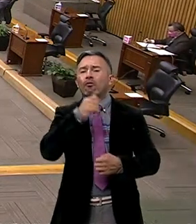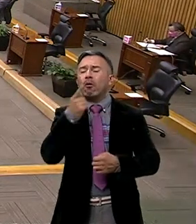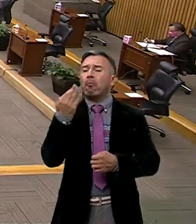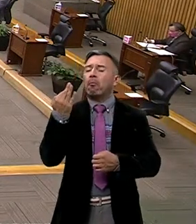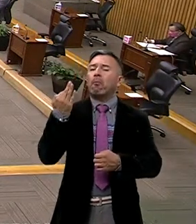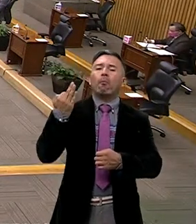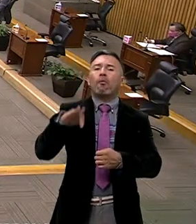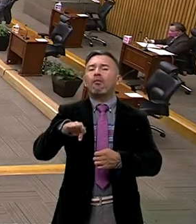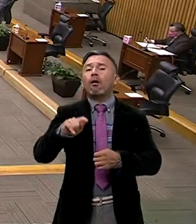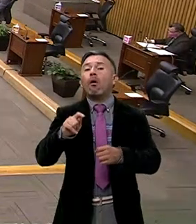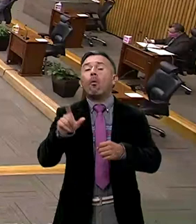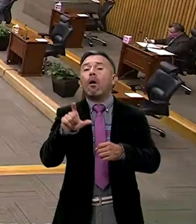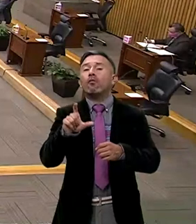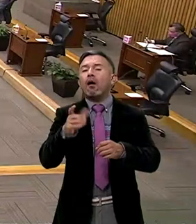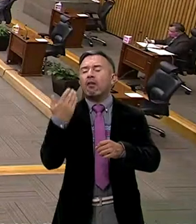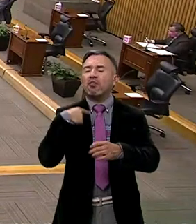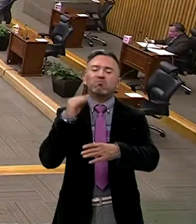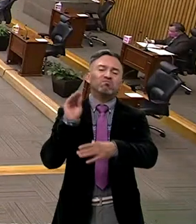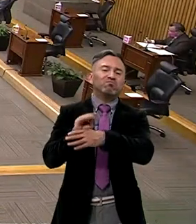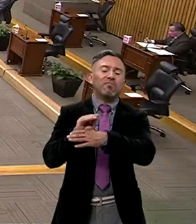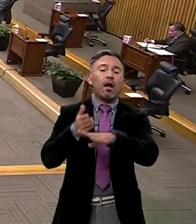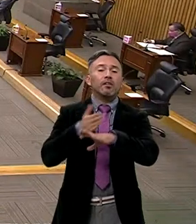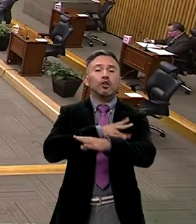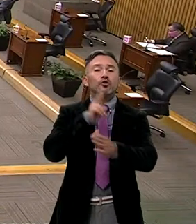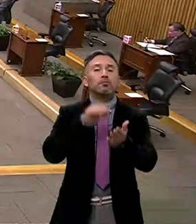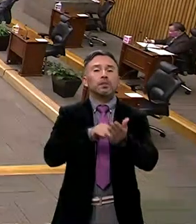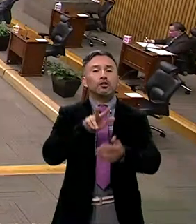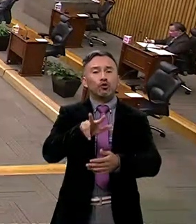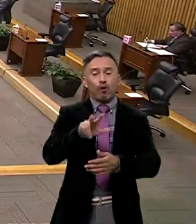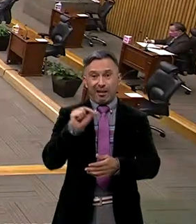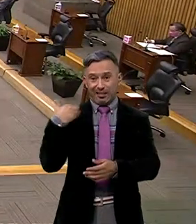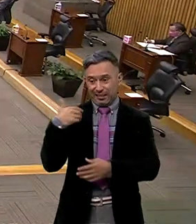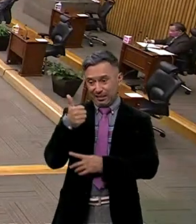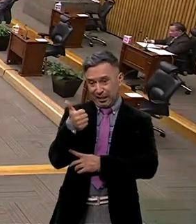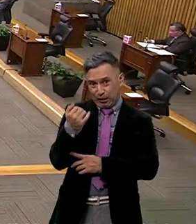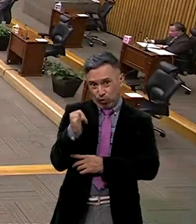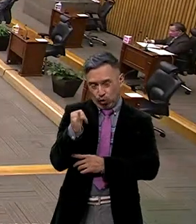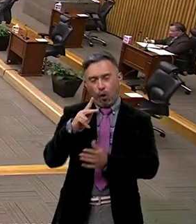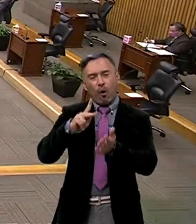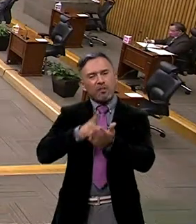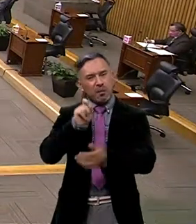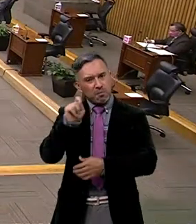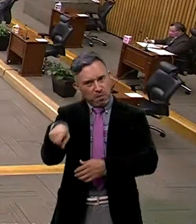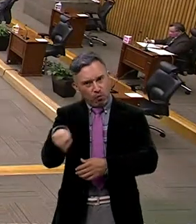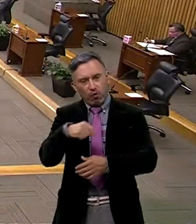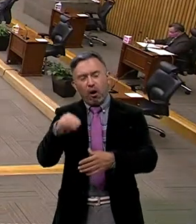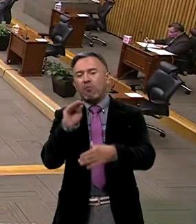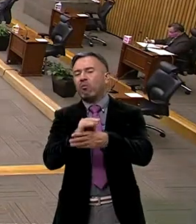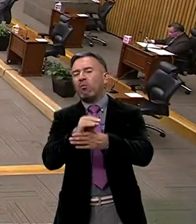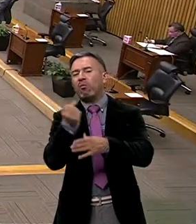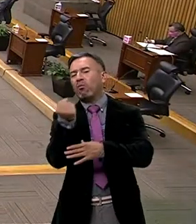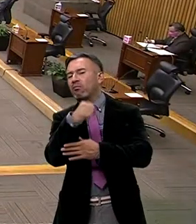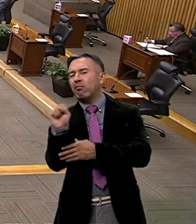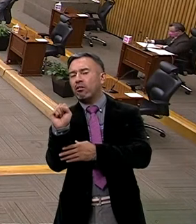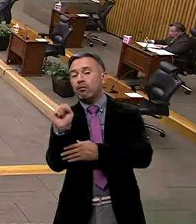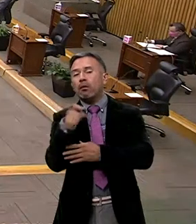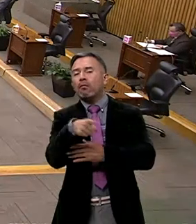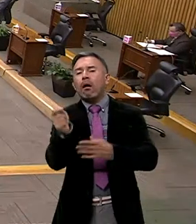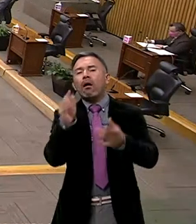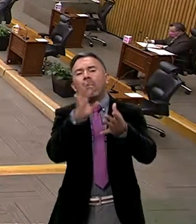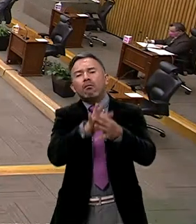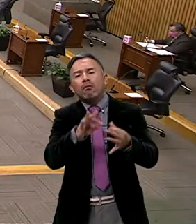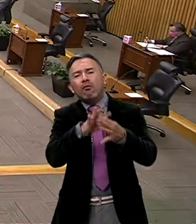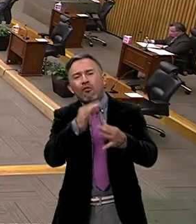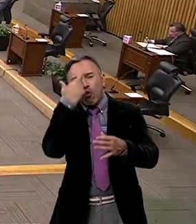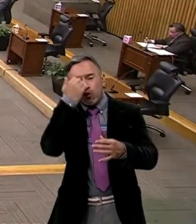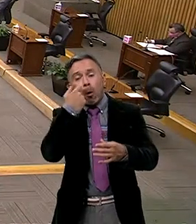en el 2018 y lo vuelve a hacer el pasado 6 de junio es el descaro de sus argumentos y lo miserables de sus pruebas